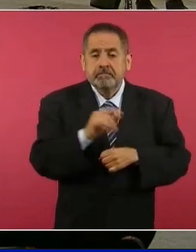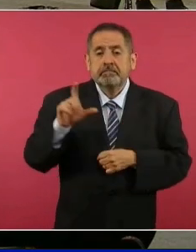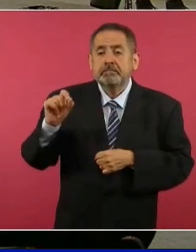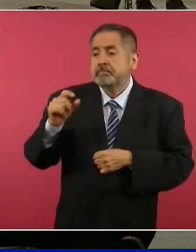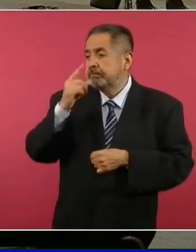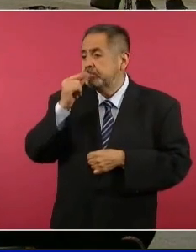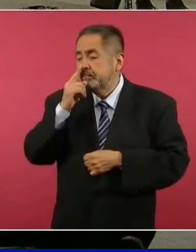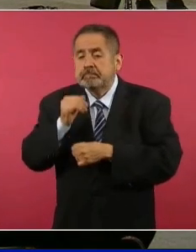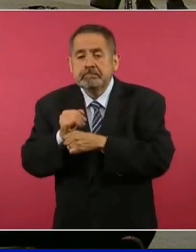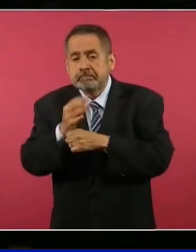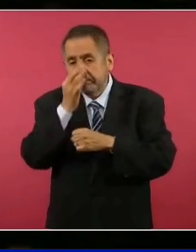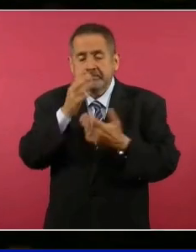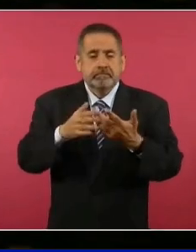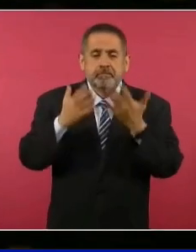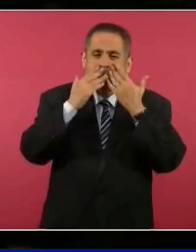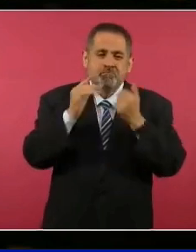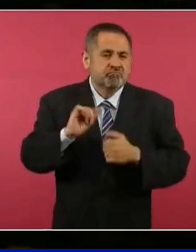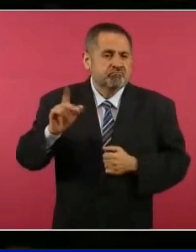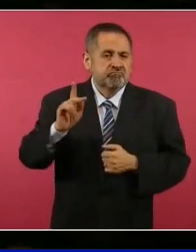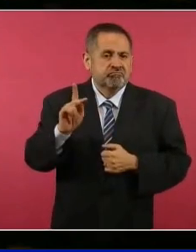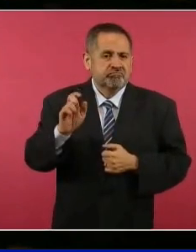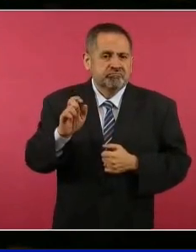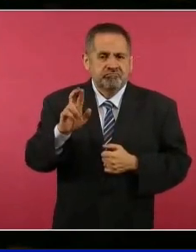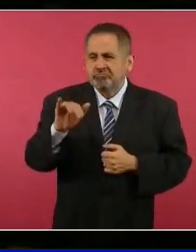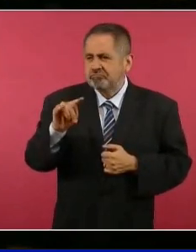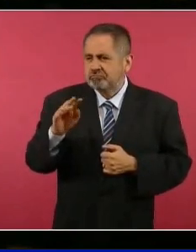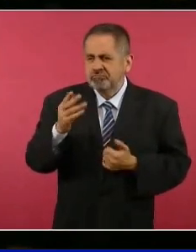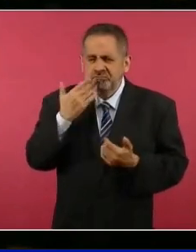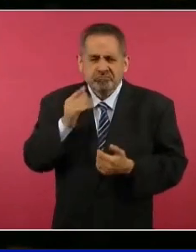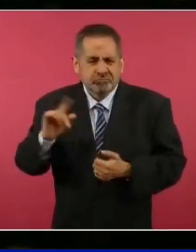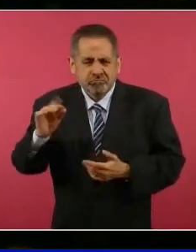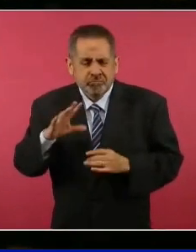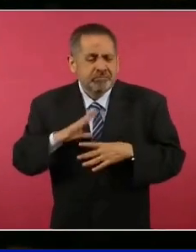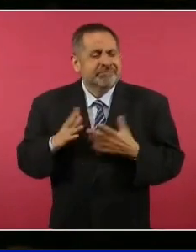tienen suficientes peritos, y entonces pues nada más que hagamos